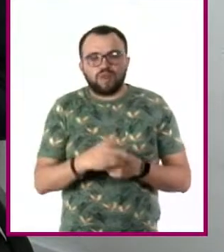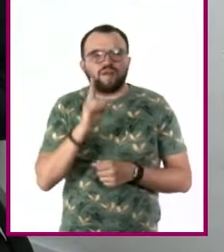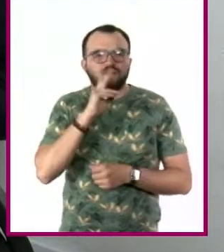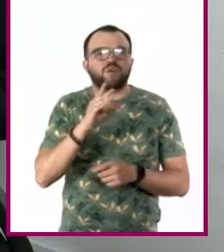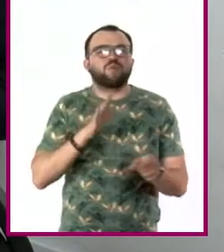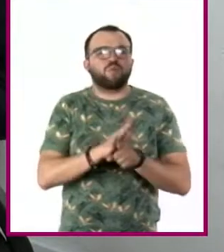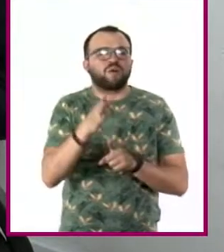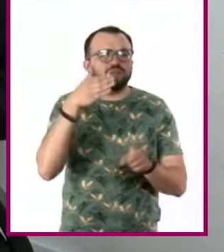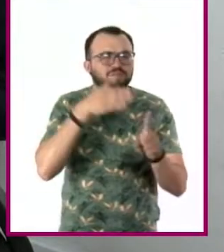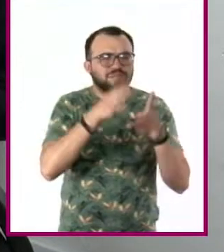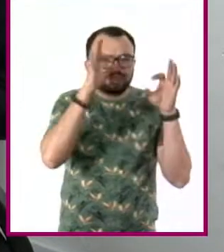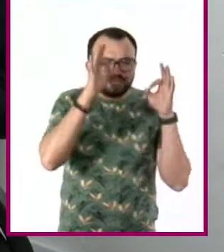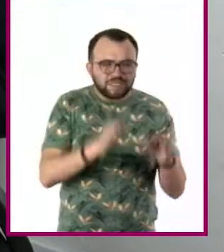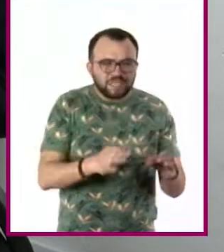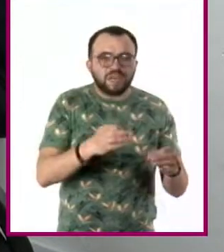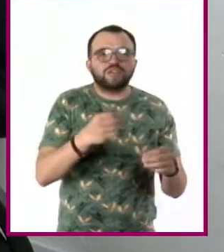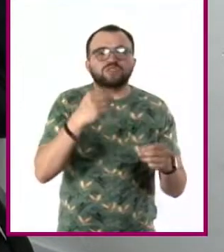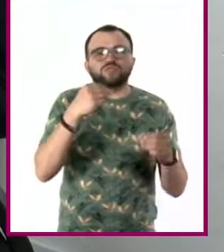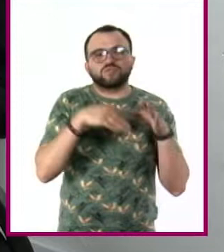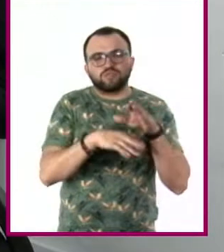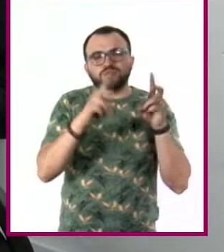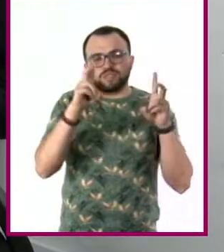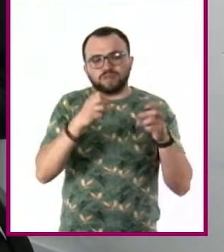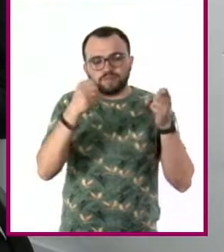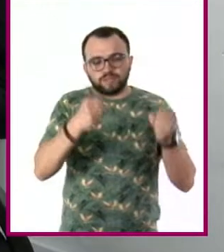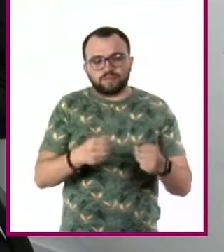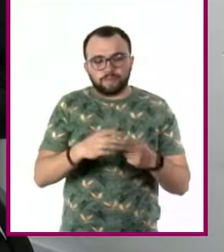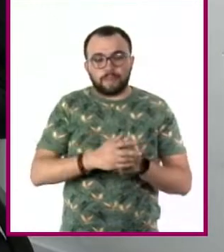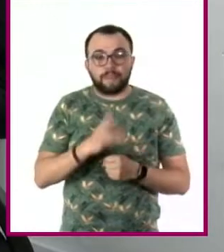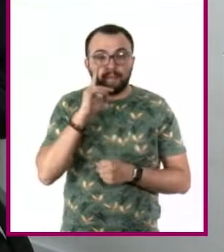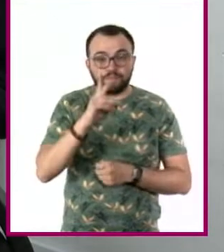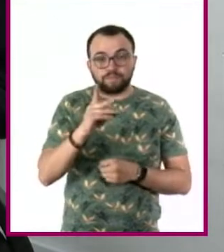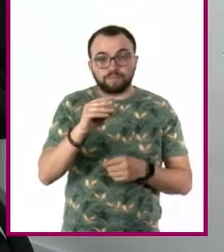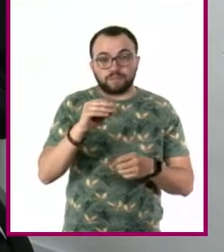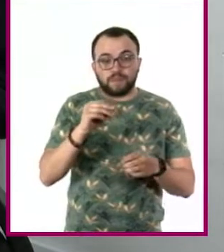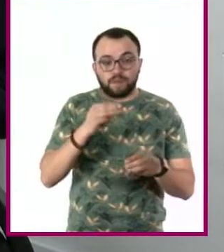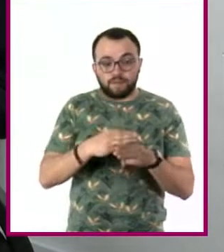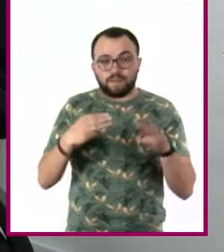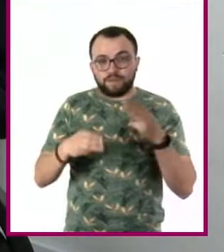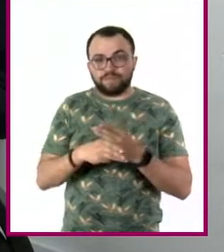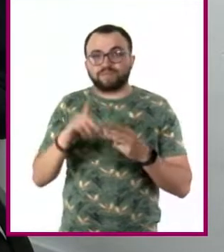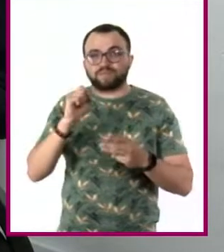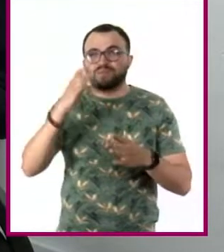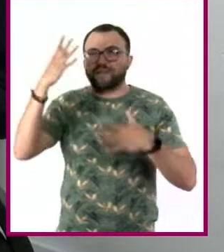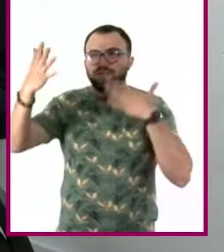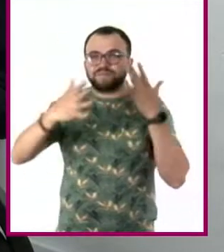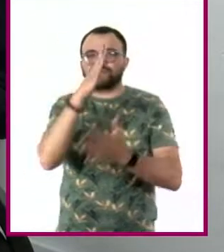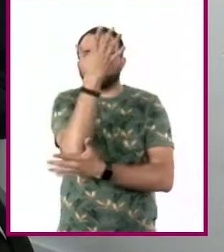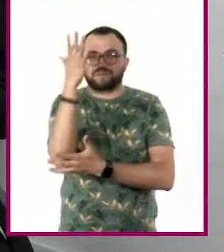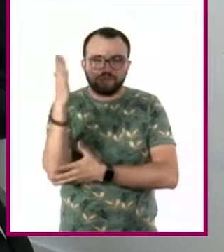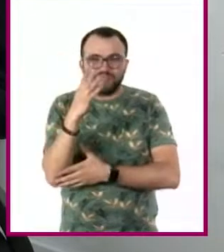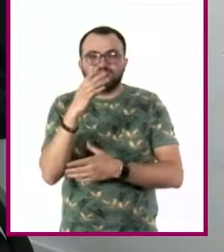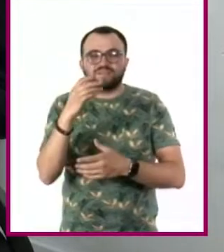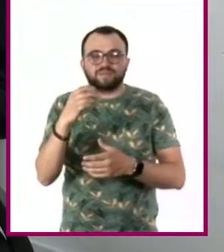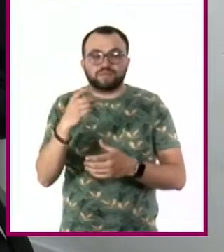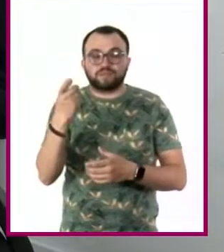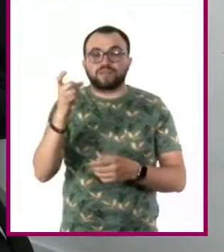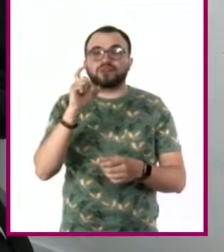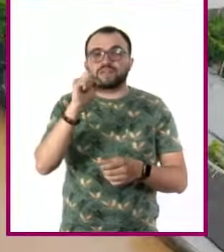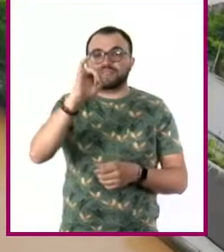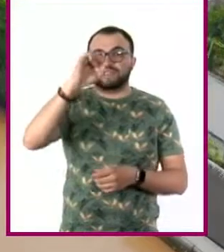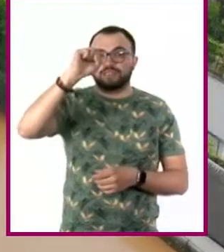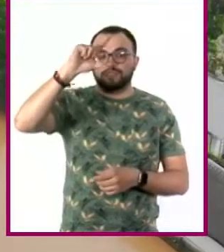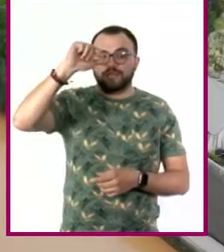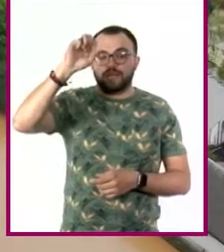seguridad. ¿Pudieron indagar? Claro, Mireya. En materia de seguridad medioambiental, tenemos el terrible caso de las Islas